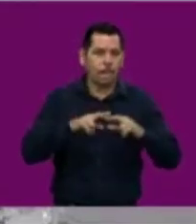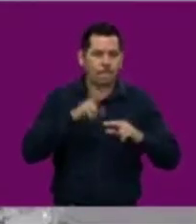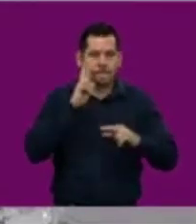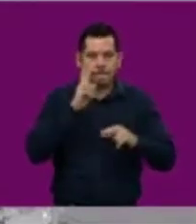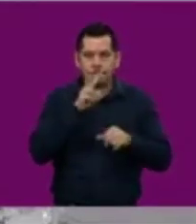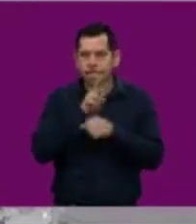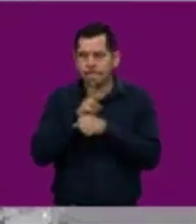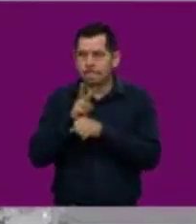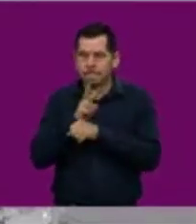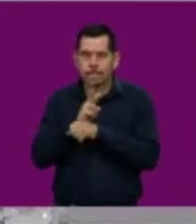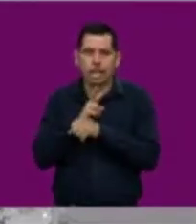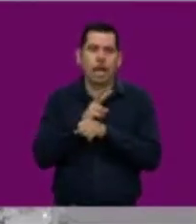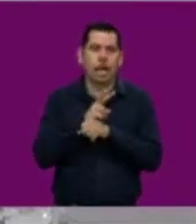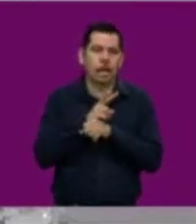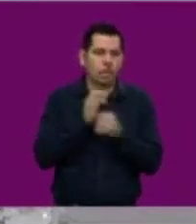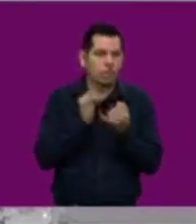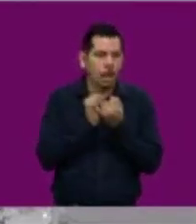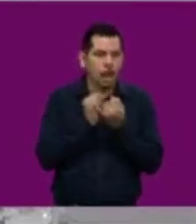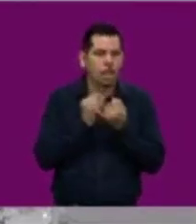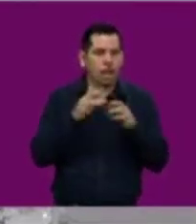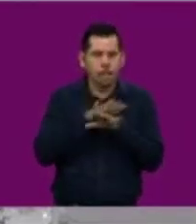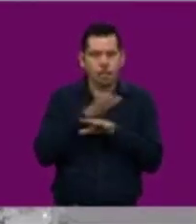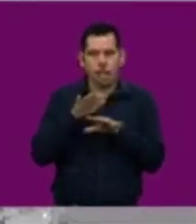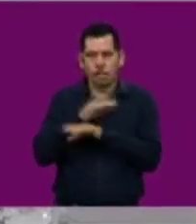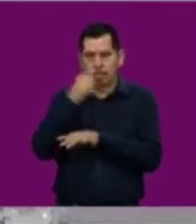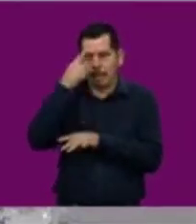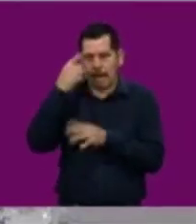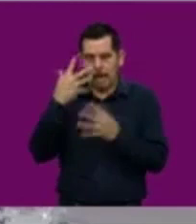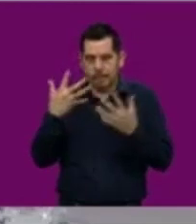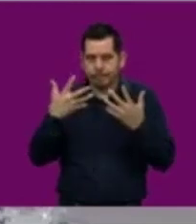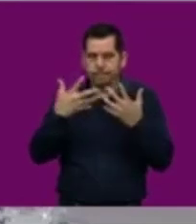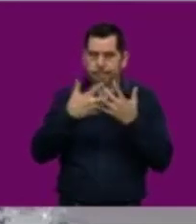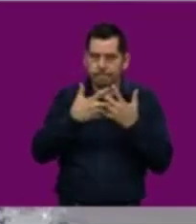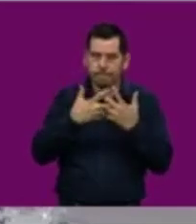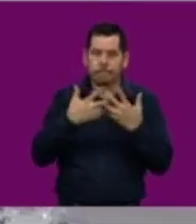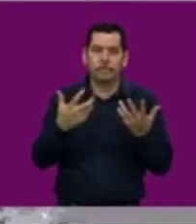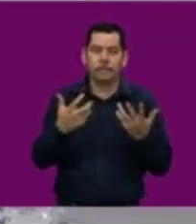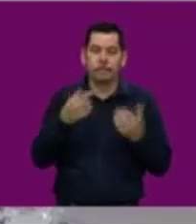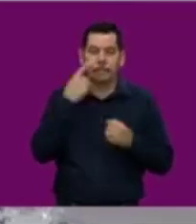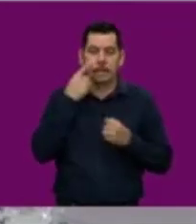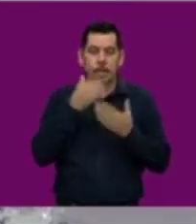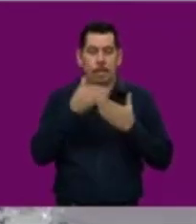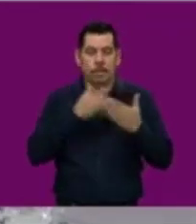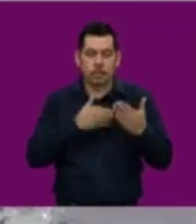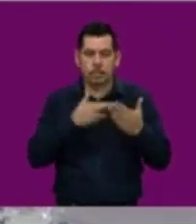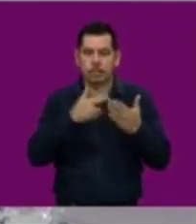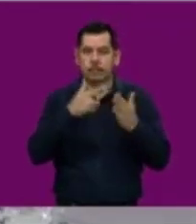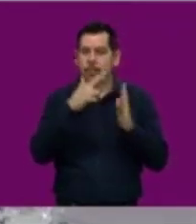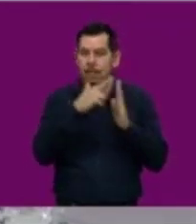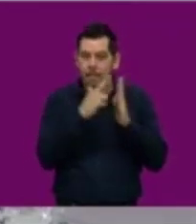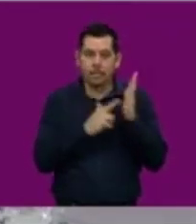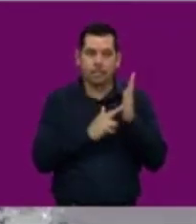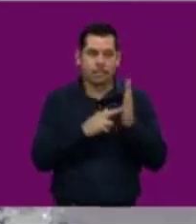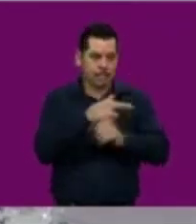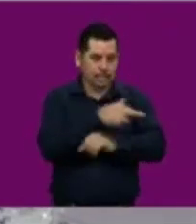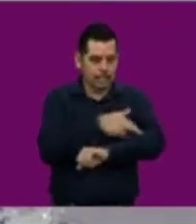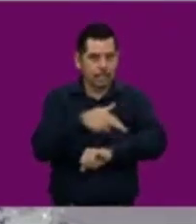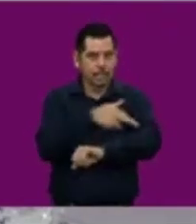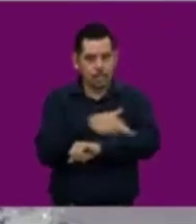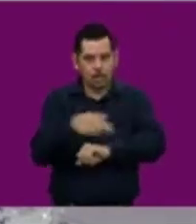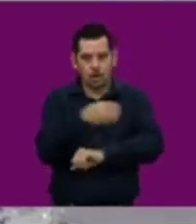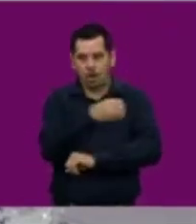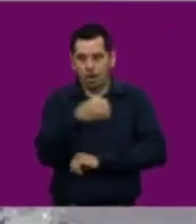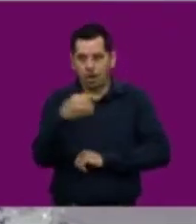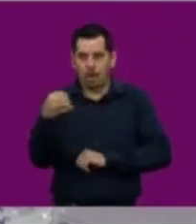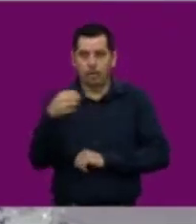entonces si bien es cierto hay una planeación hay una organización hay todo lo cierto es que nos estamos adecuando